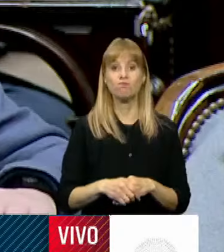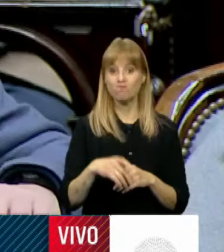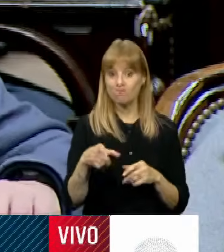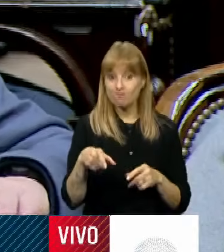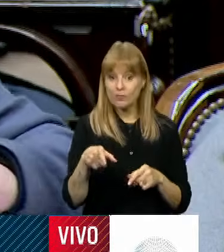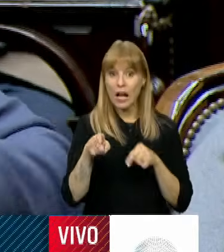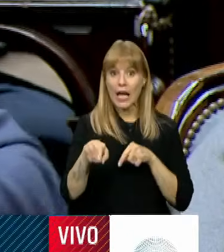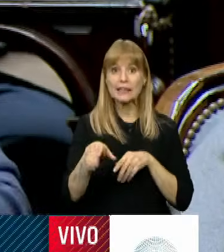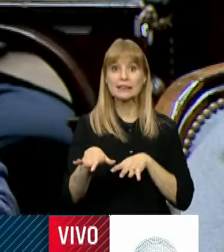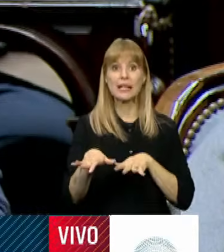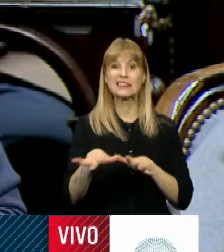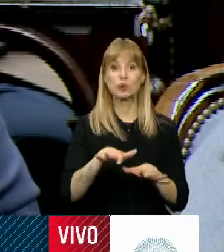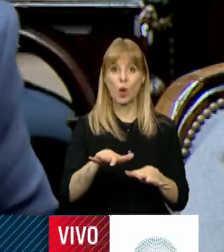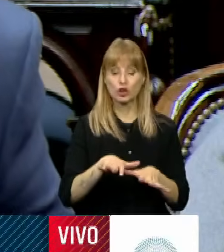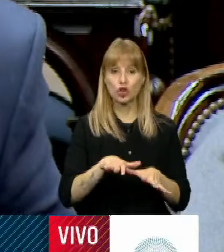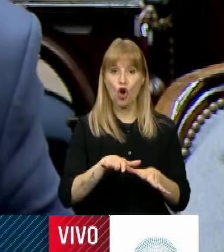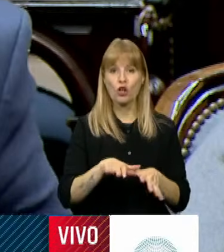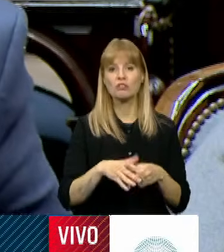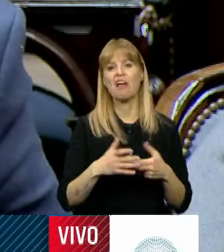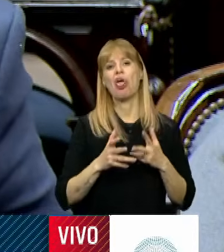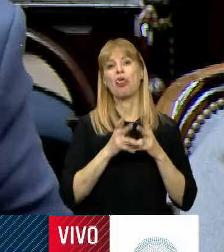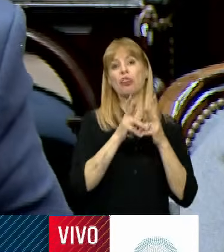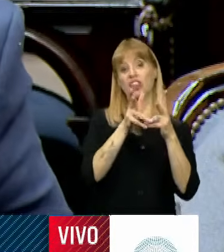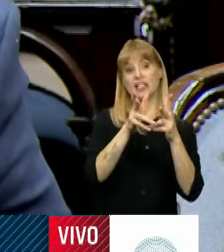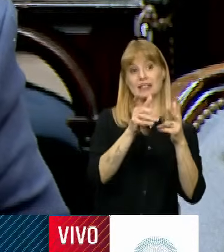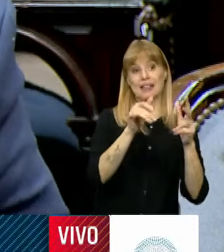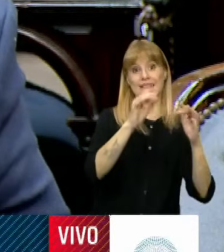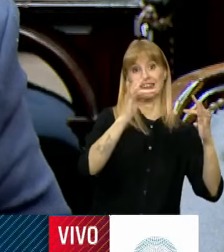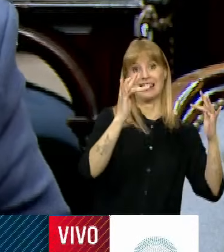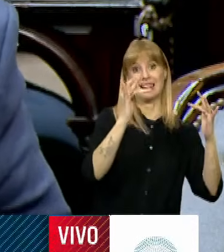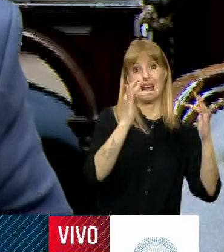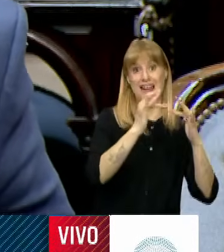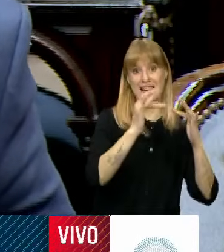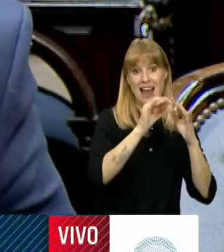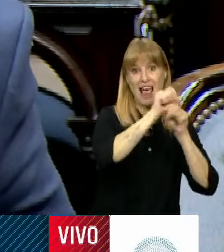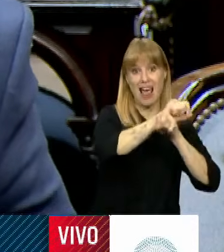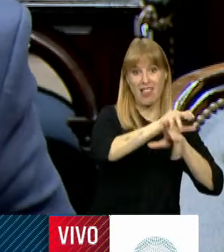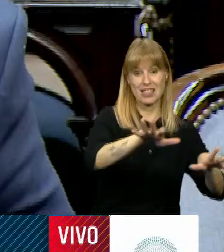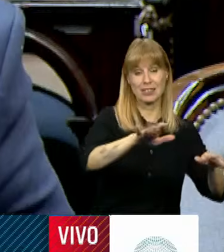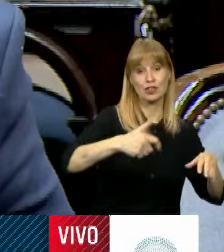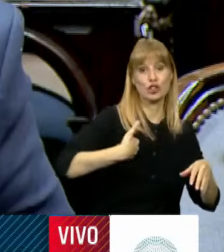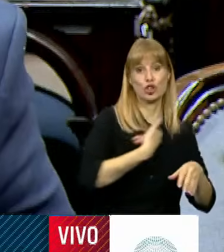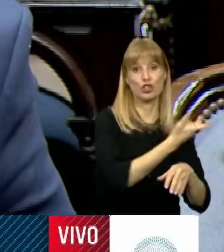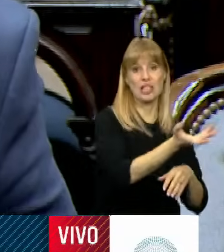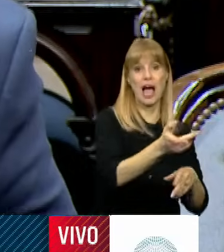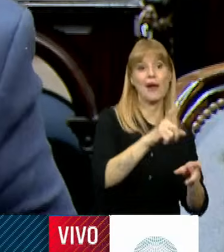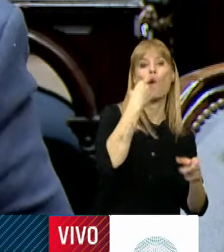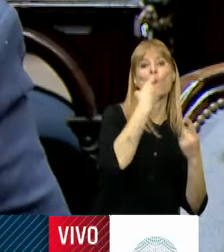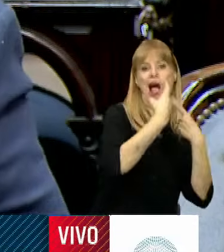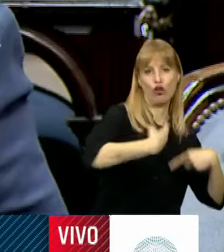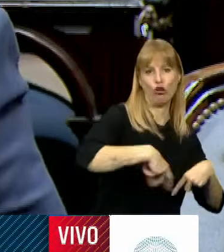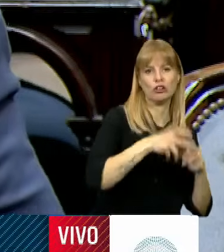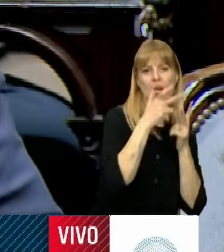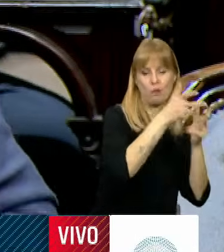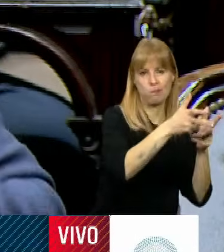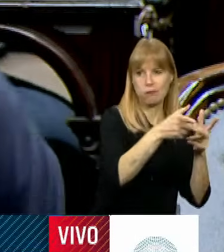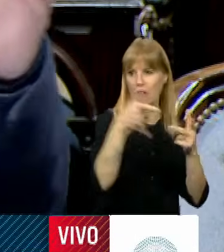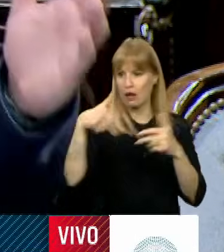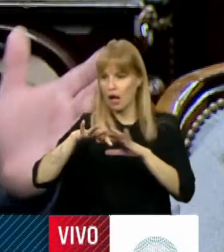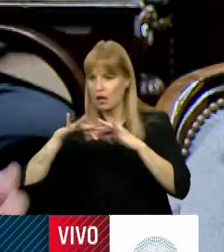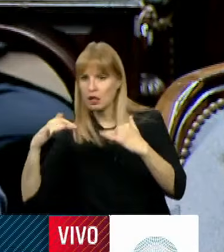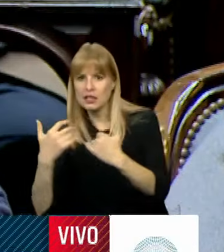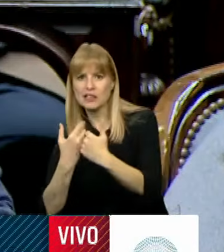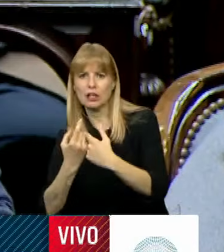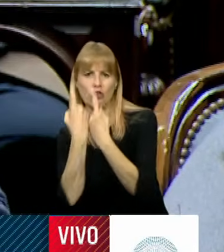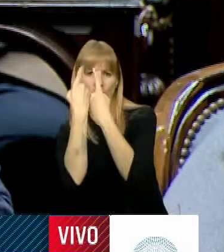reacciones que se dicen una cosa en las redes y después se hace otra cosa acá en el recinto, no es que no tienen costo. Algunos dicen,